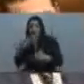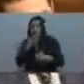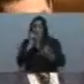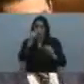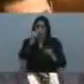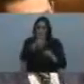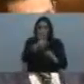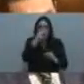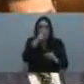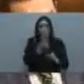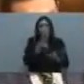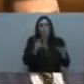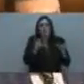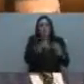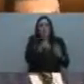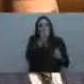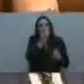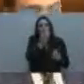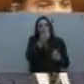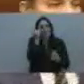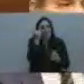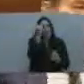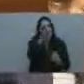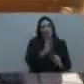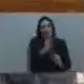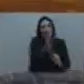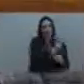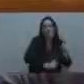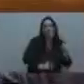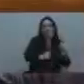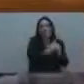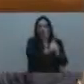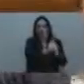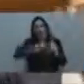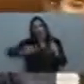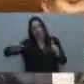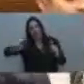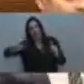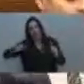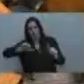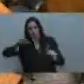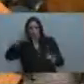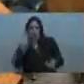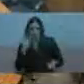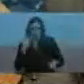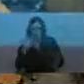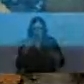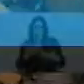Socialista y sus sectarismos ideológicos a los intereses de Gijón y de los gijoneses. Gracias.